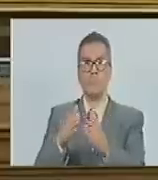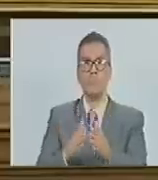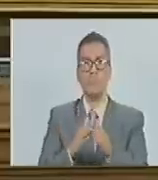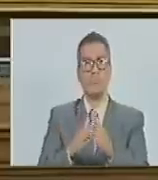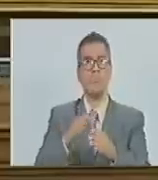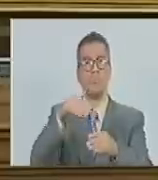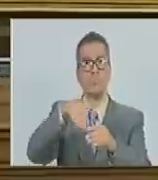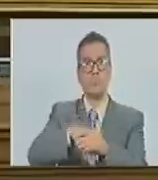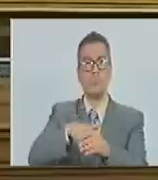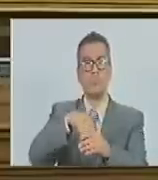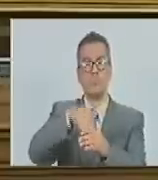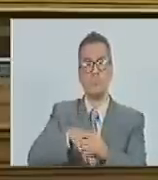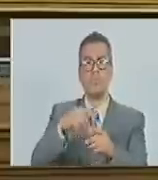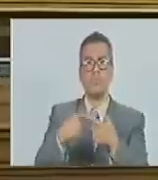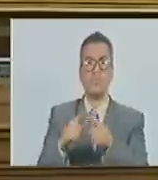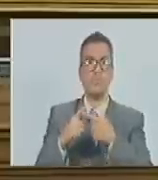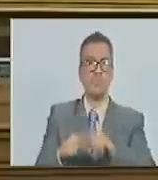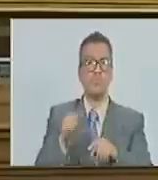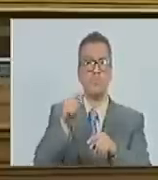porque